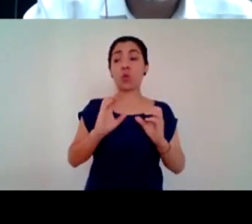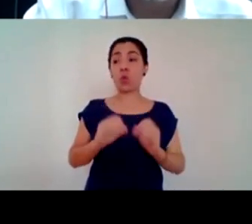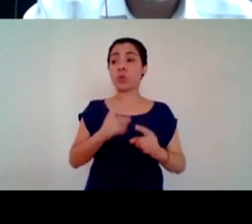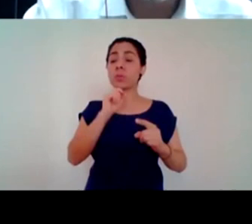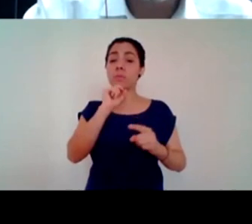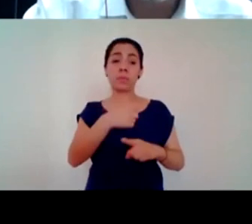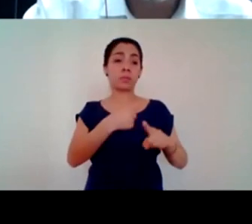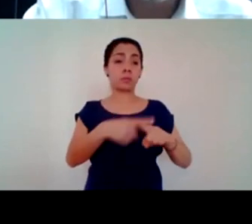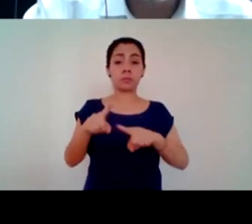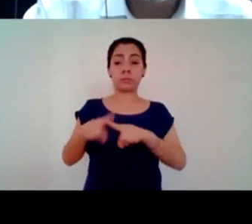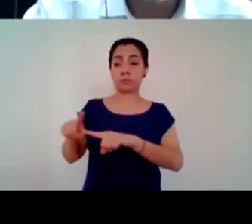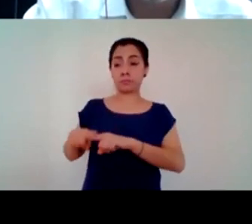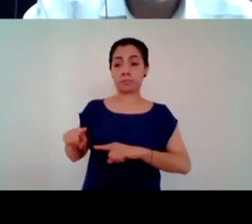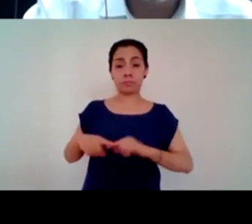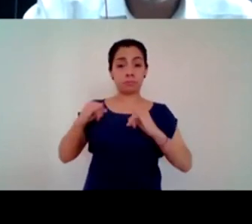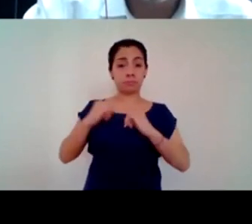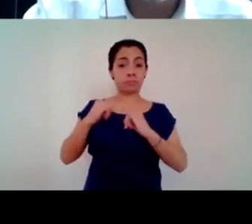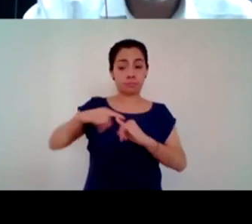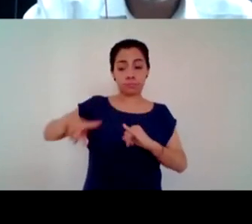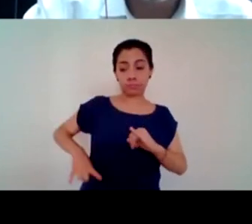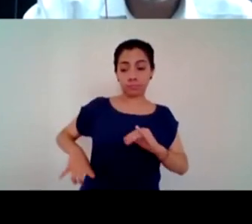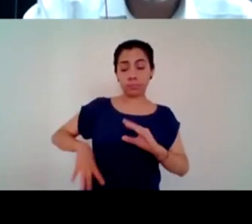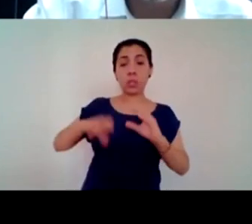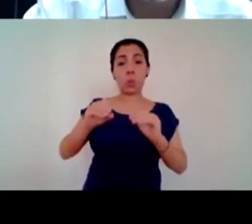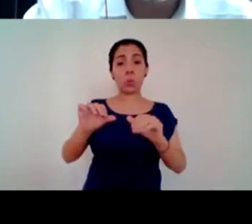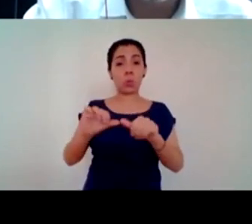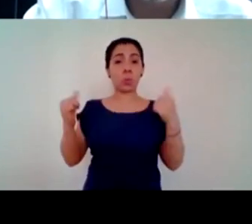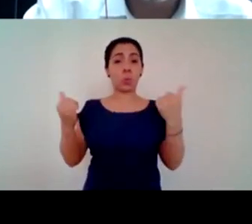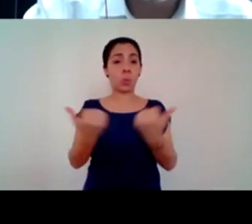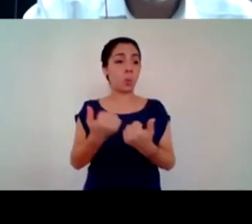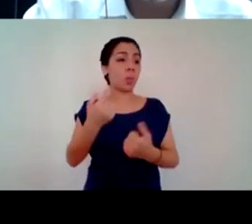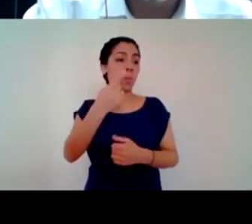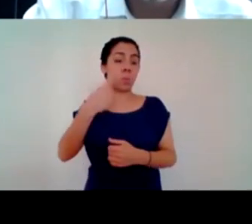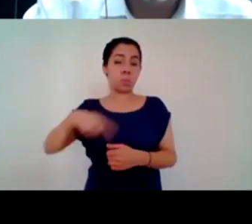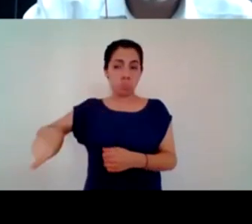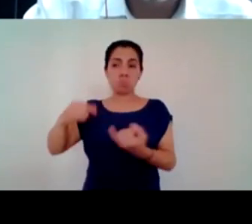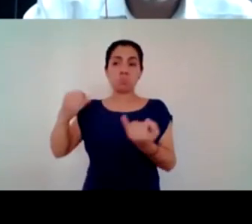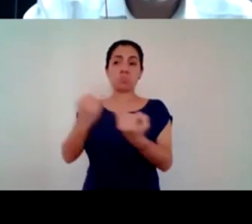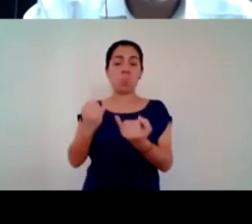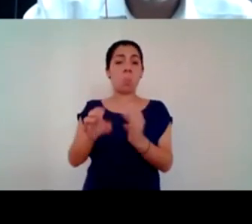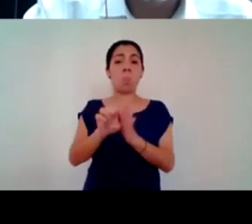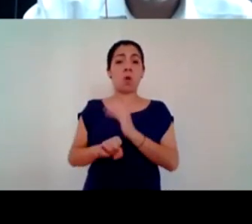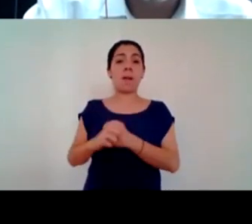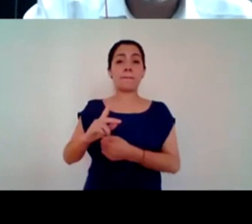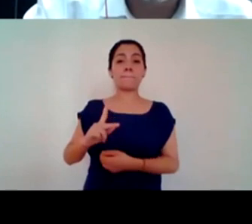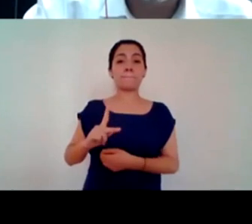también sociedad civil que un poco van trabajando esas líneas, ¿no? Como los pilares,